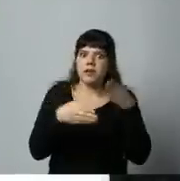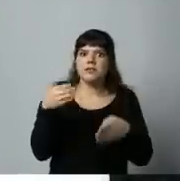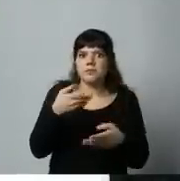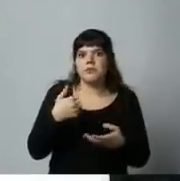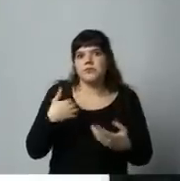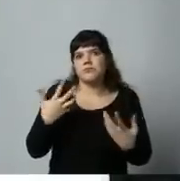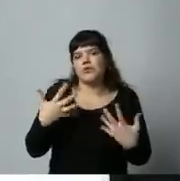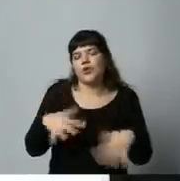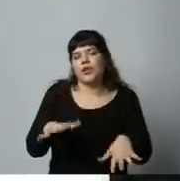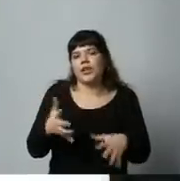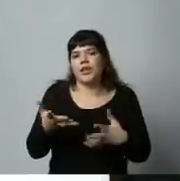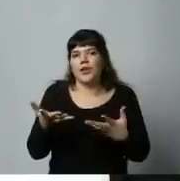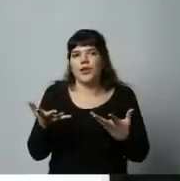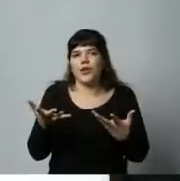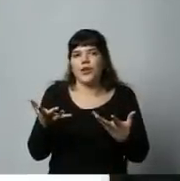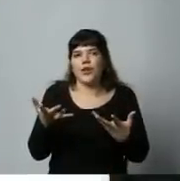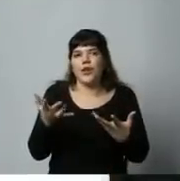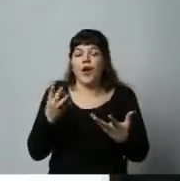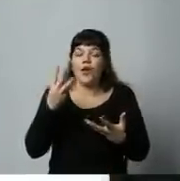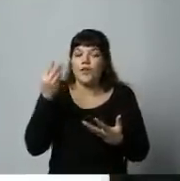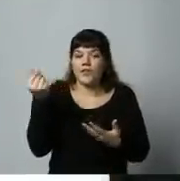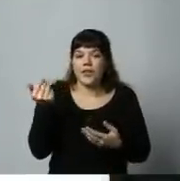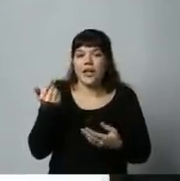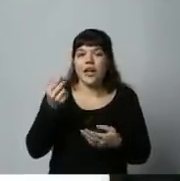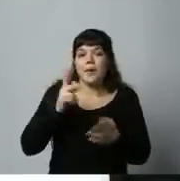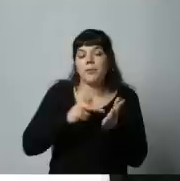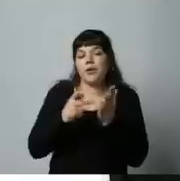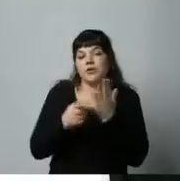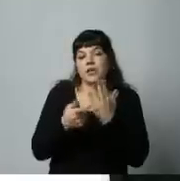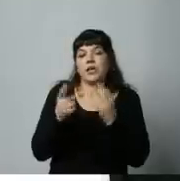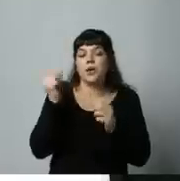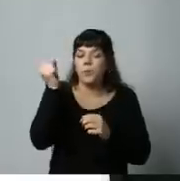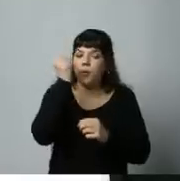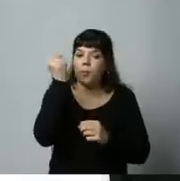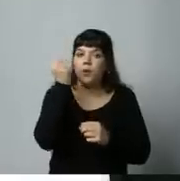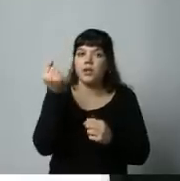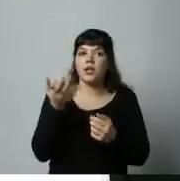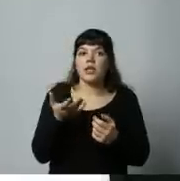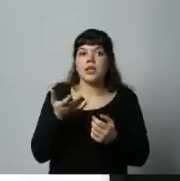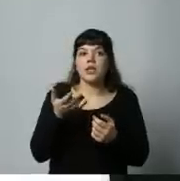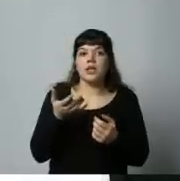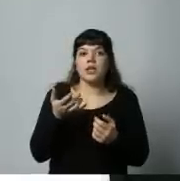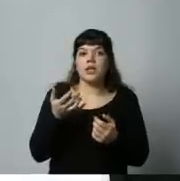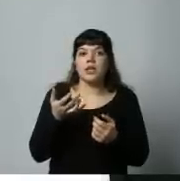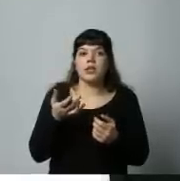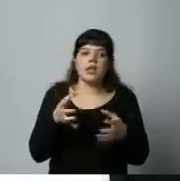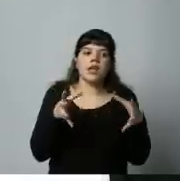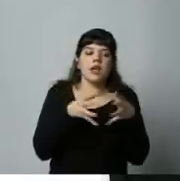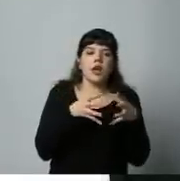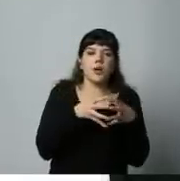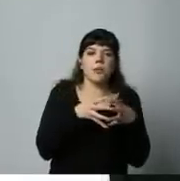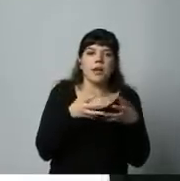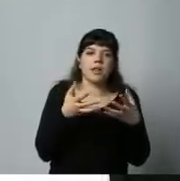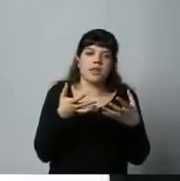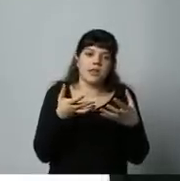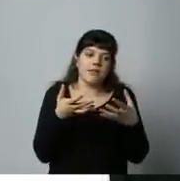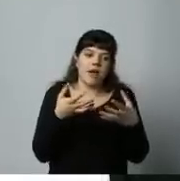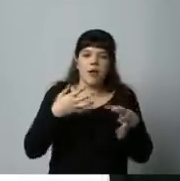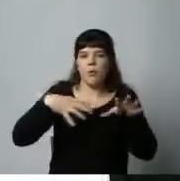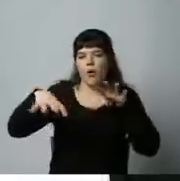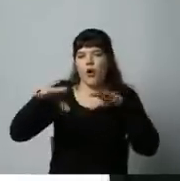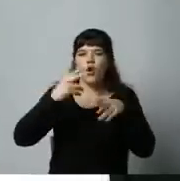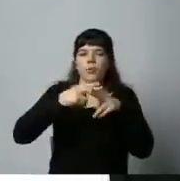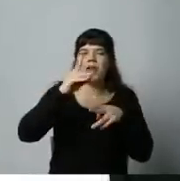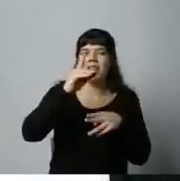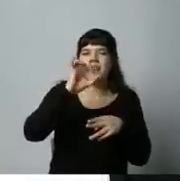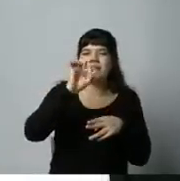quiero por último por lo menos mencionar un proyecto muy importante de Cooper IVA dispersa que le llamamos que es